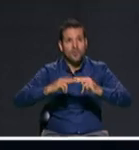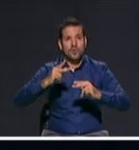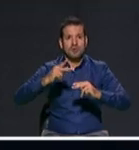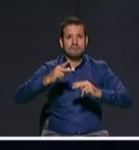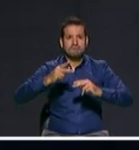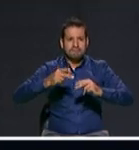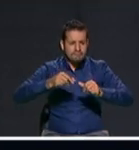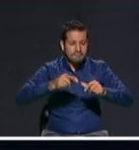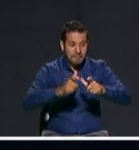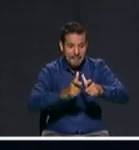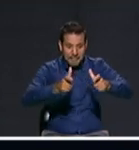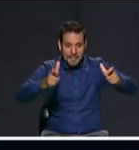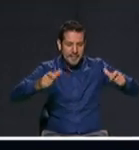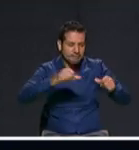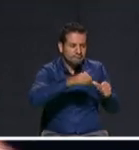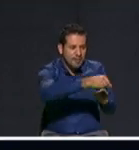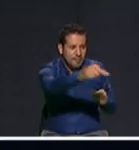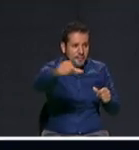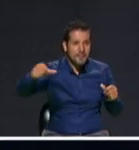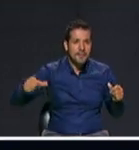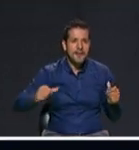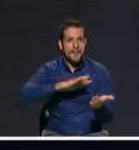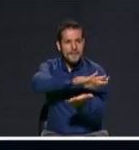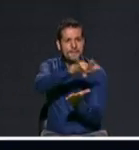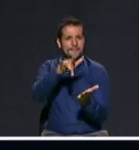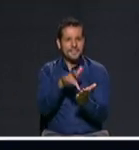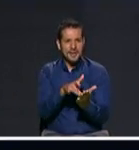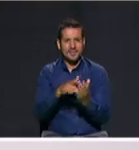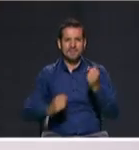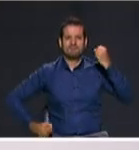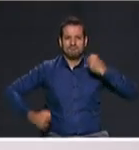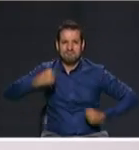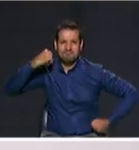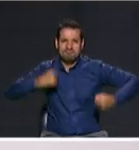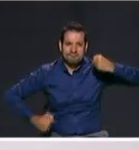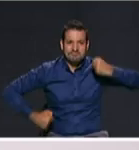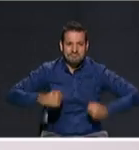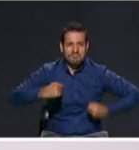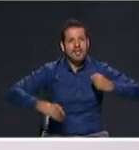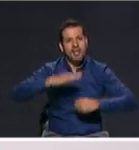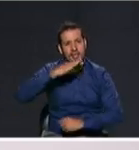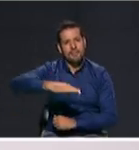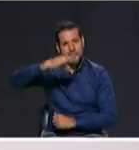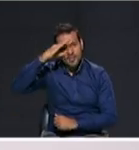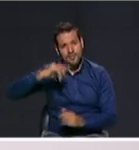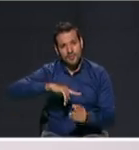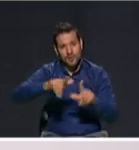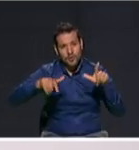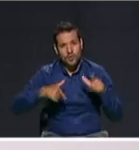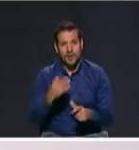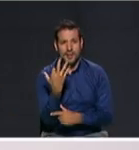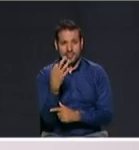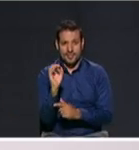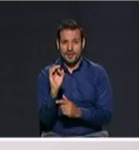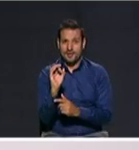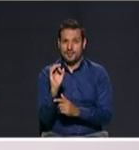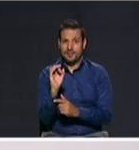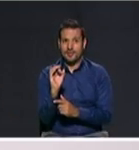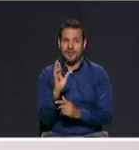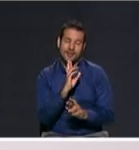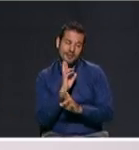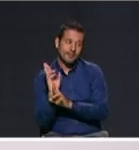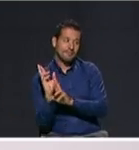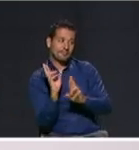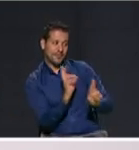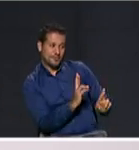para marc y linares en medellín parques espacio verde es el principal propósito de infraestructura 30 segundos para la respuesta de la contrapregunta